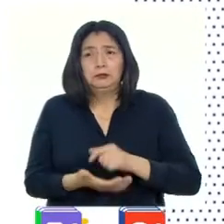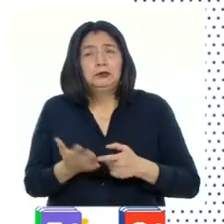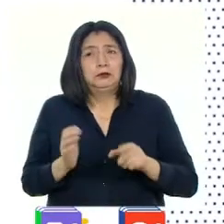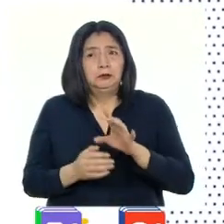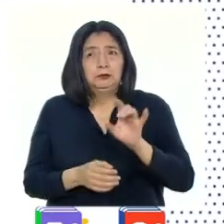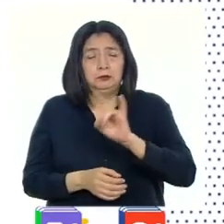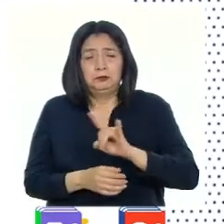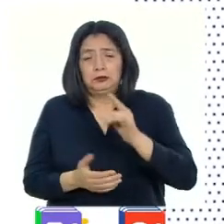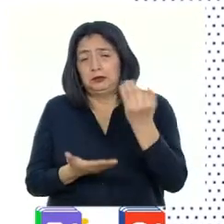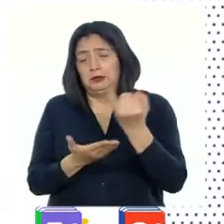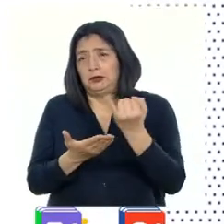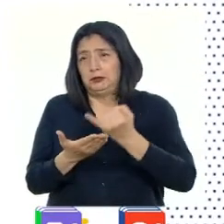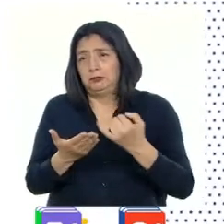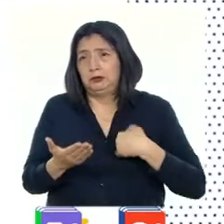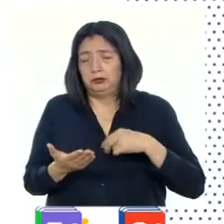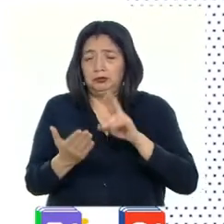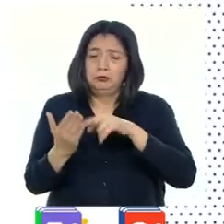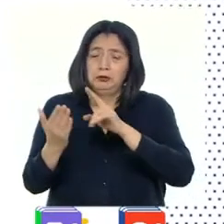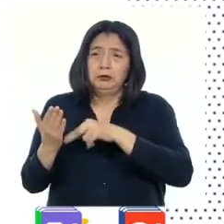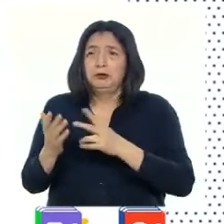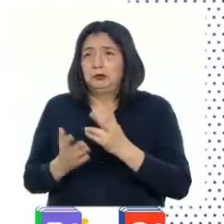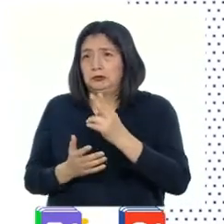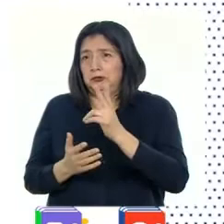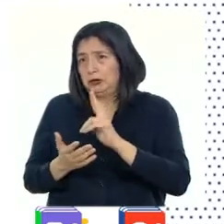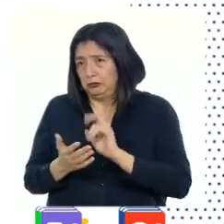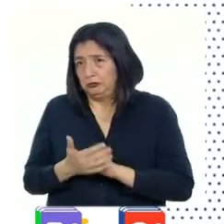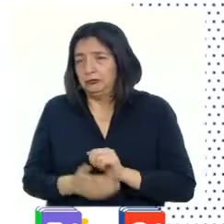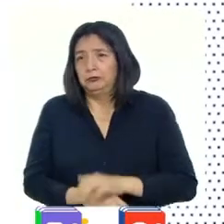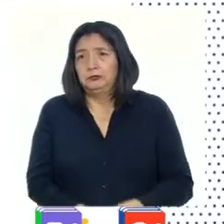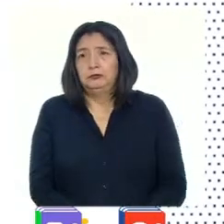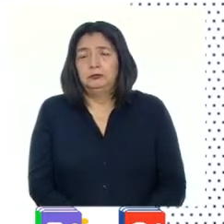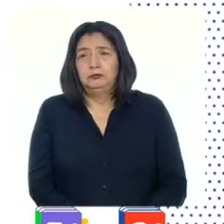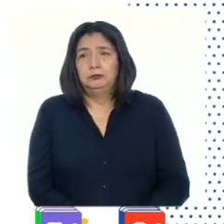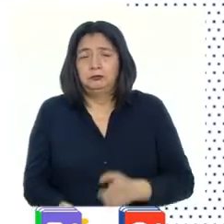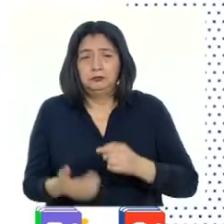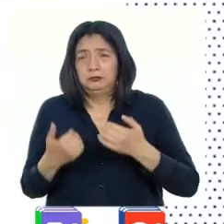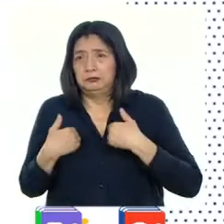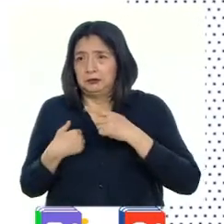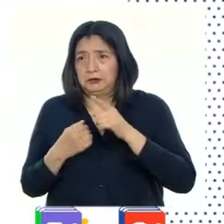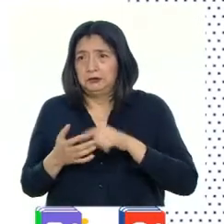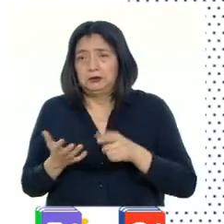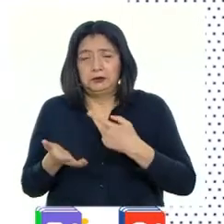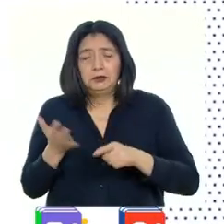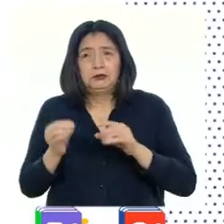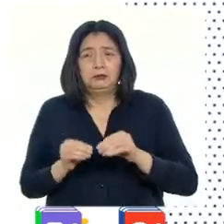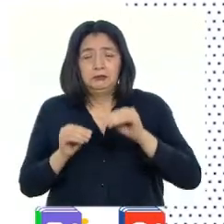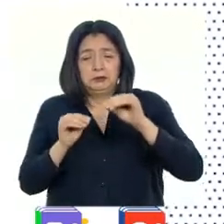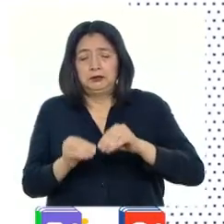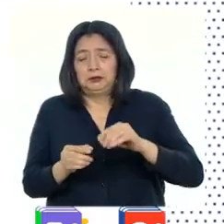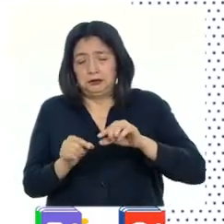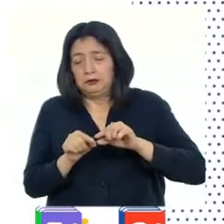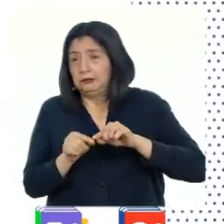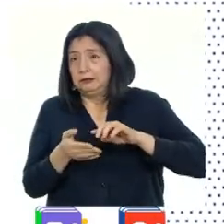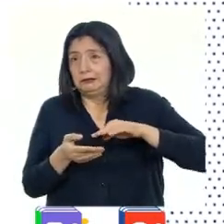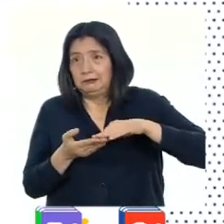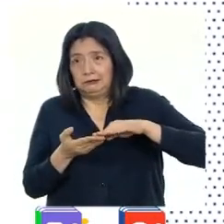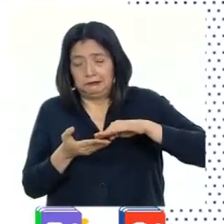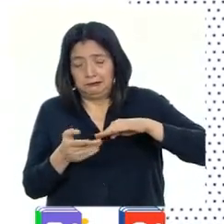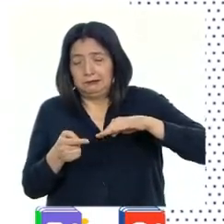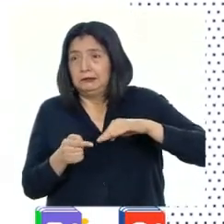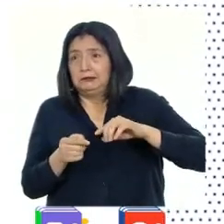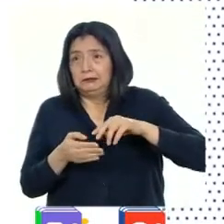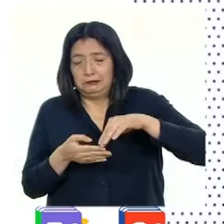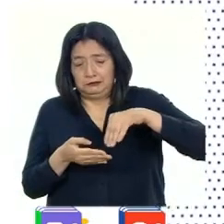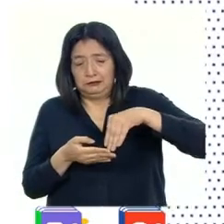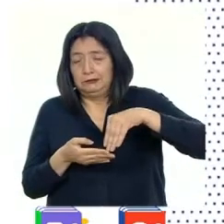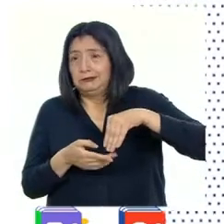eso, usaremos dibujos que hemos pintado y cortado en cartulina. Para que tengan estabilidad, les pegaremos un pedazo de cartulina en forma de